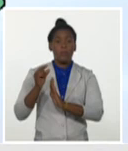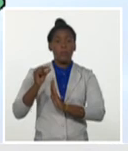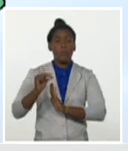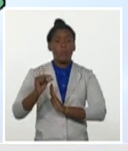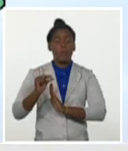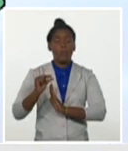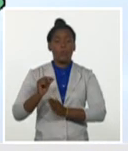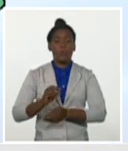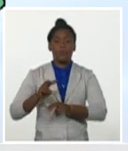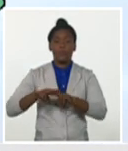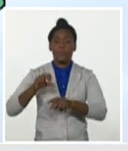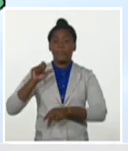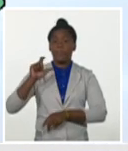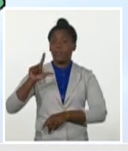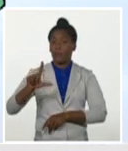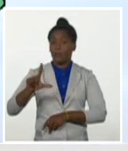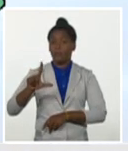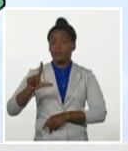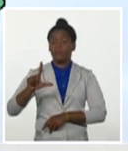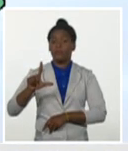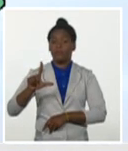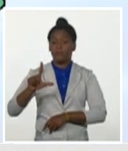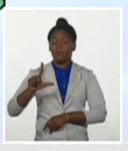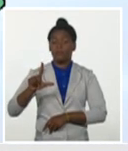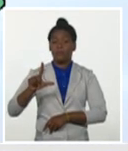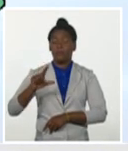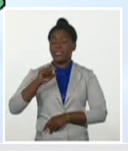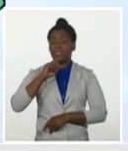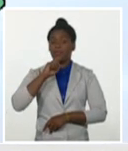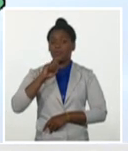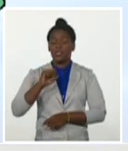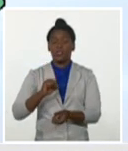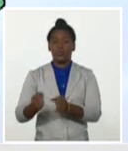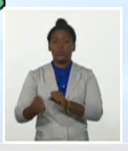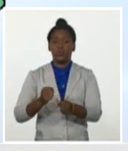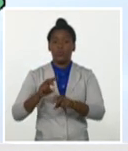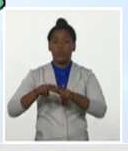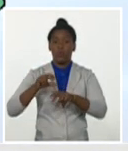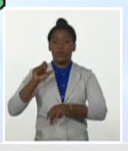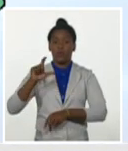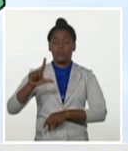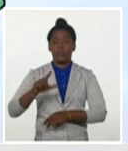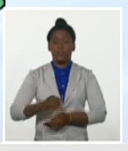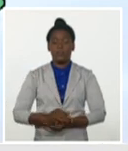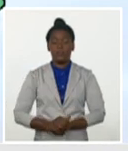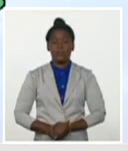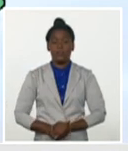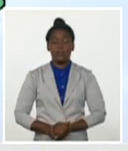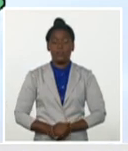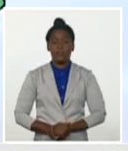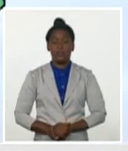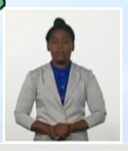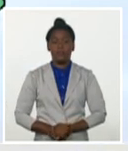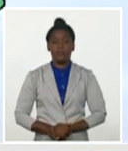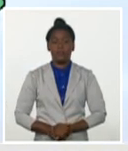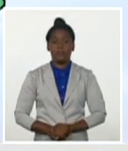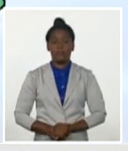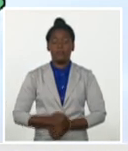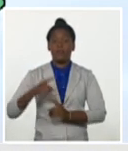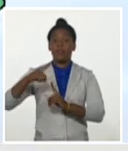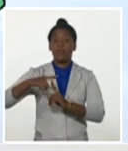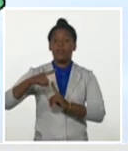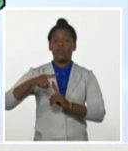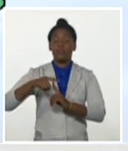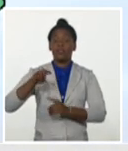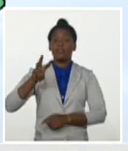Holguín no logra una estabilidad en ocasiones, y Las Tunas, 31 casos